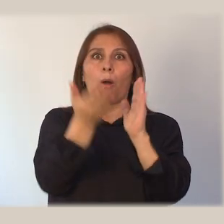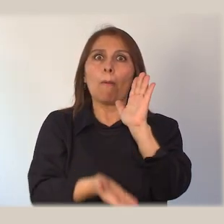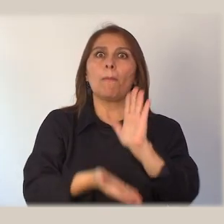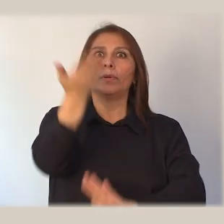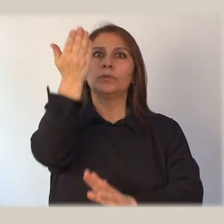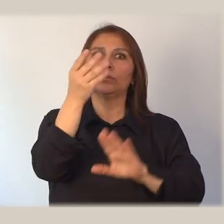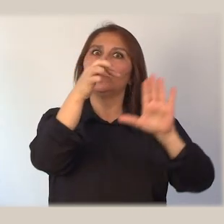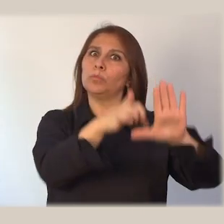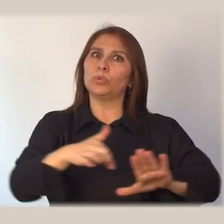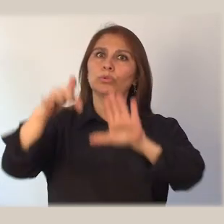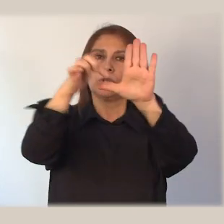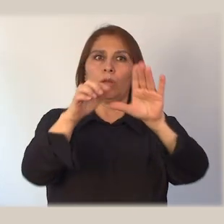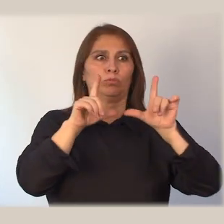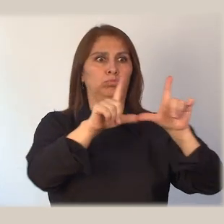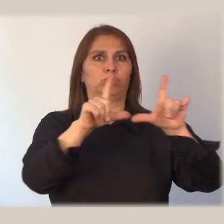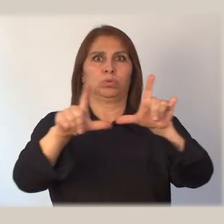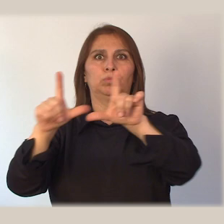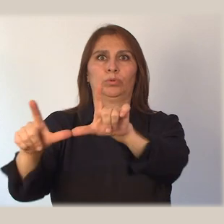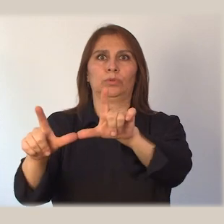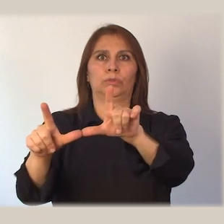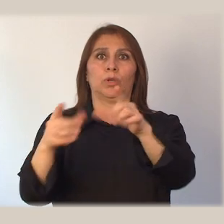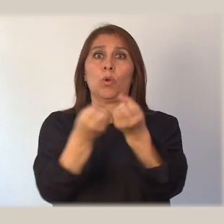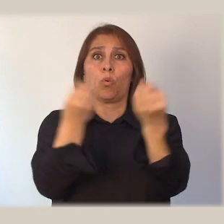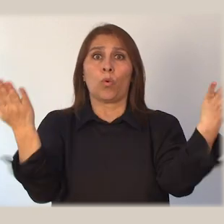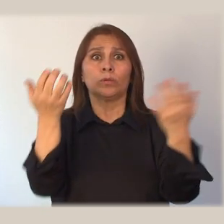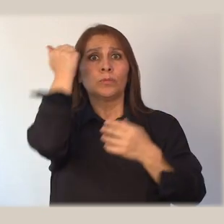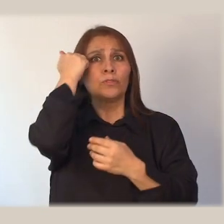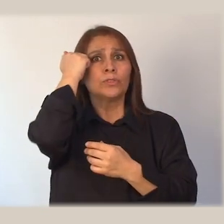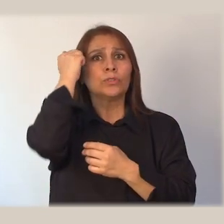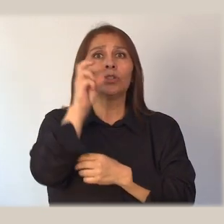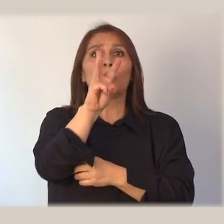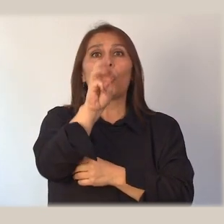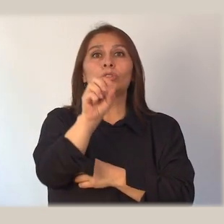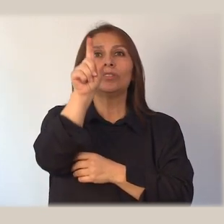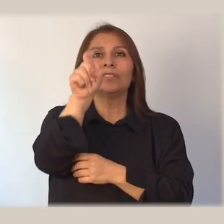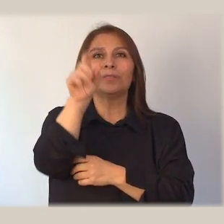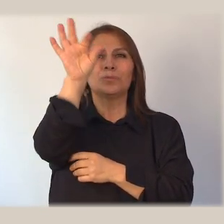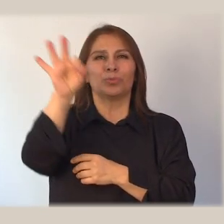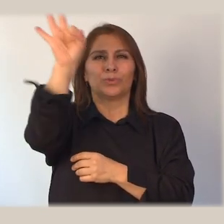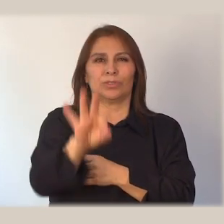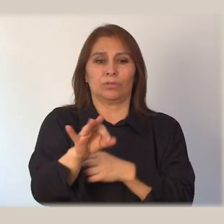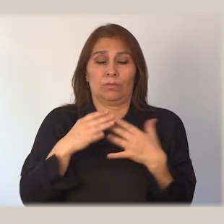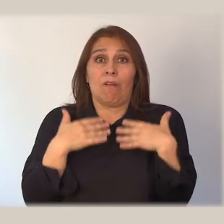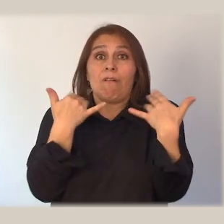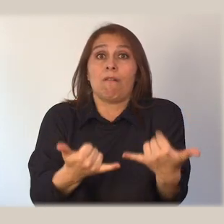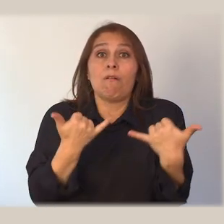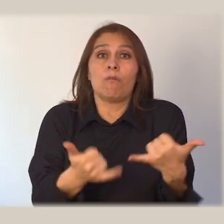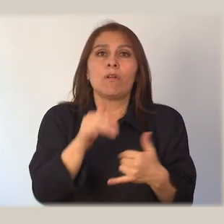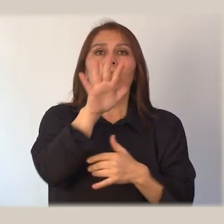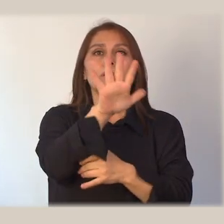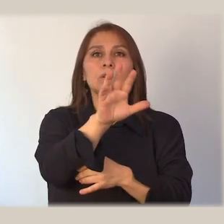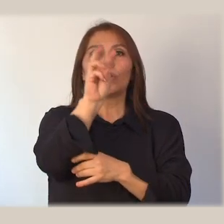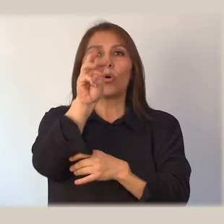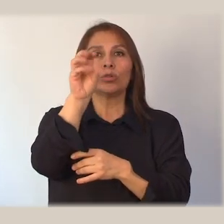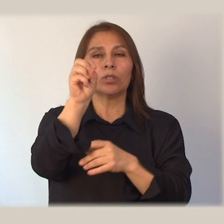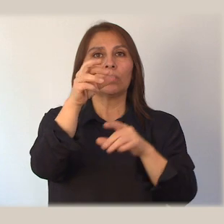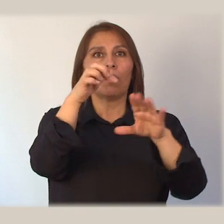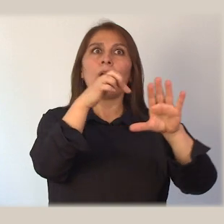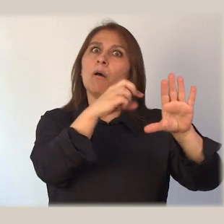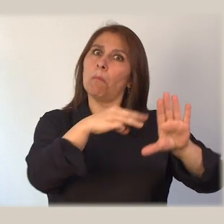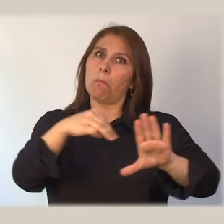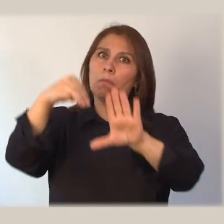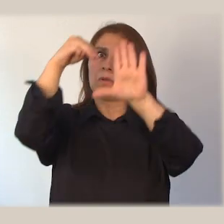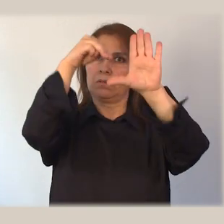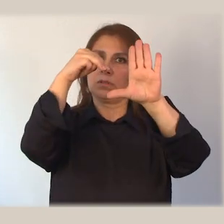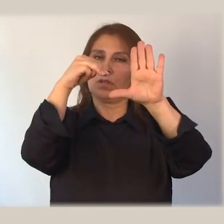cantidad de docentes con título de posgrado llegando a un total de 86 por ciento en la actualidad contamos con 580